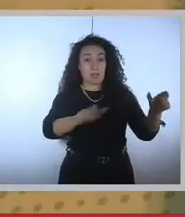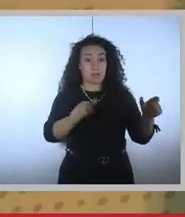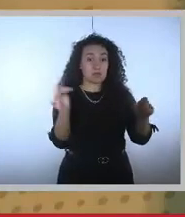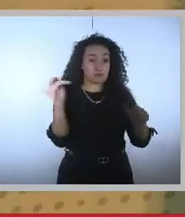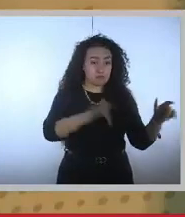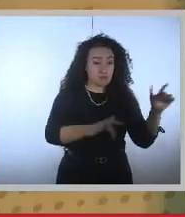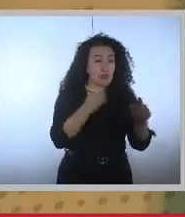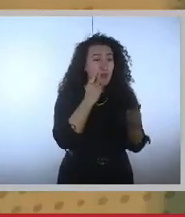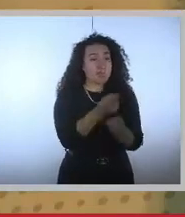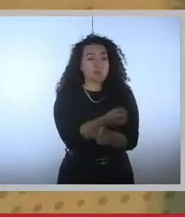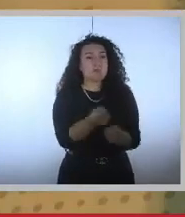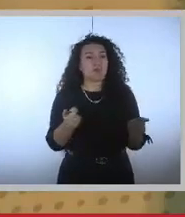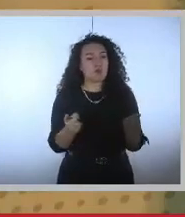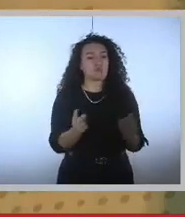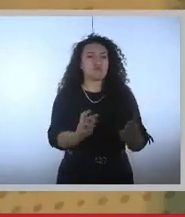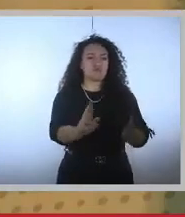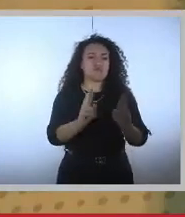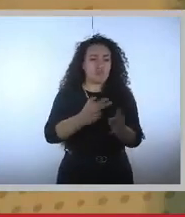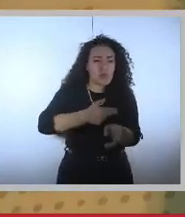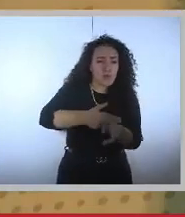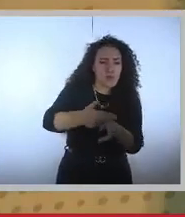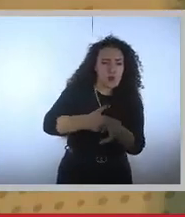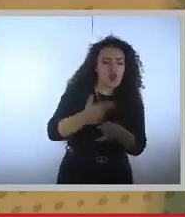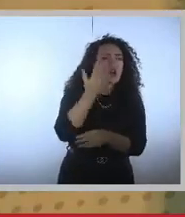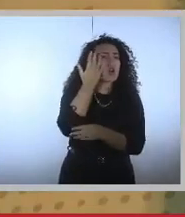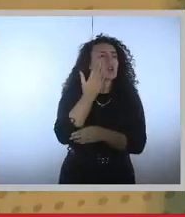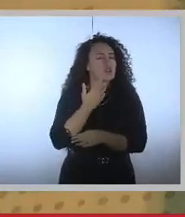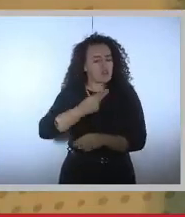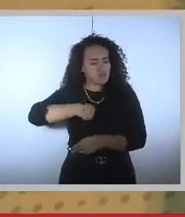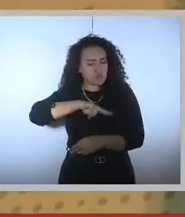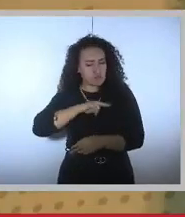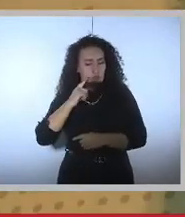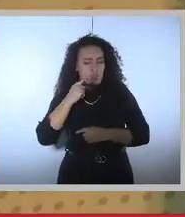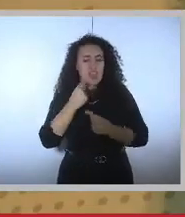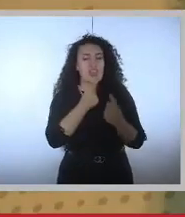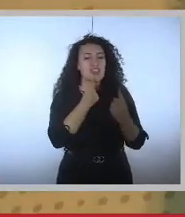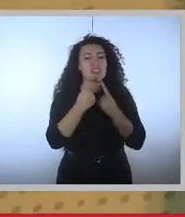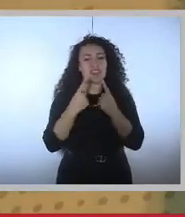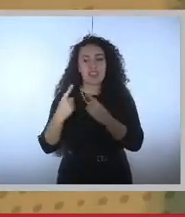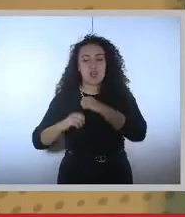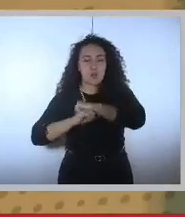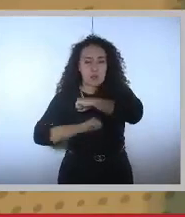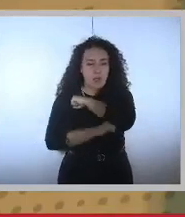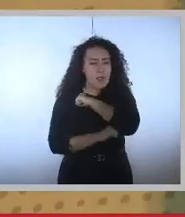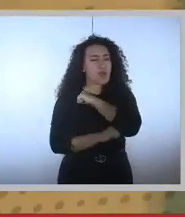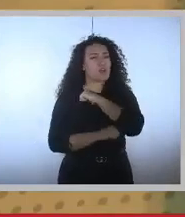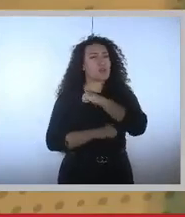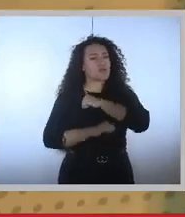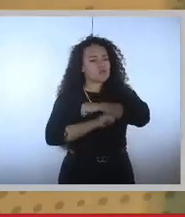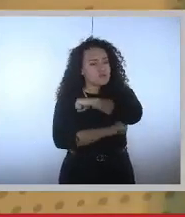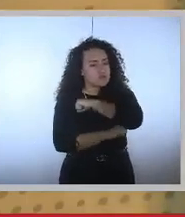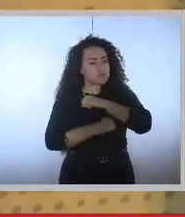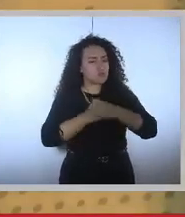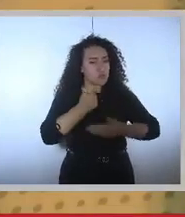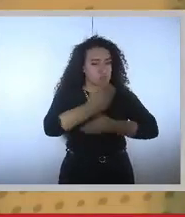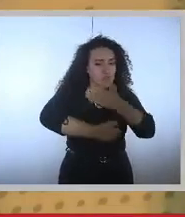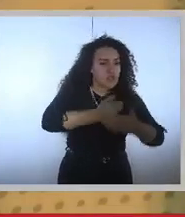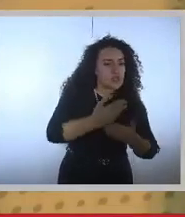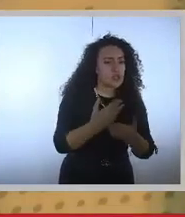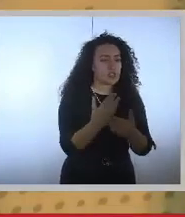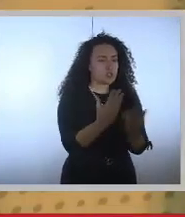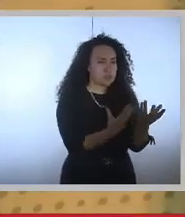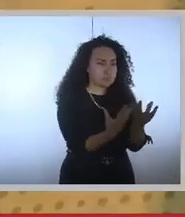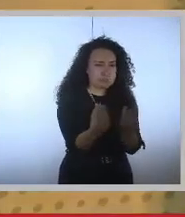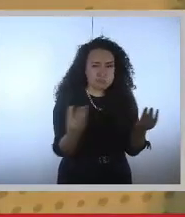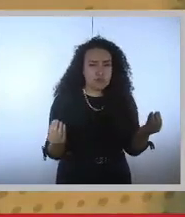los próximos días fortalecer estos diálogos y desde este proceso colectivo y popular,